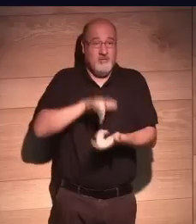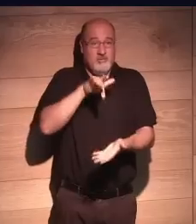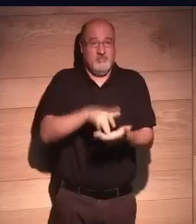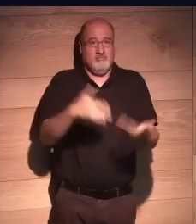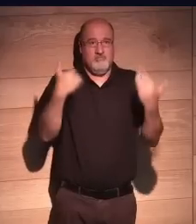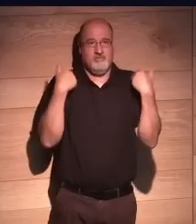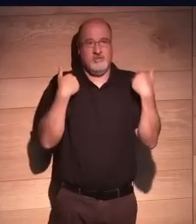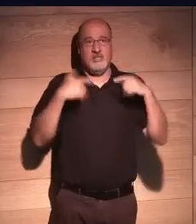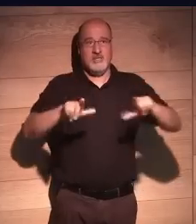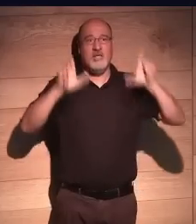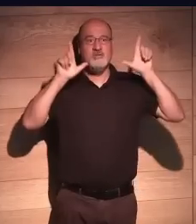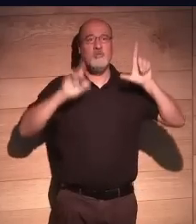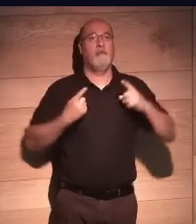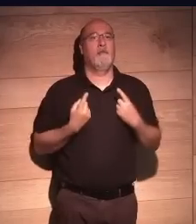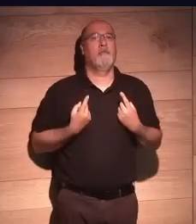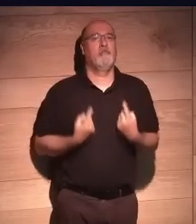la primera vez que salía en televisión,